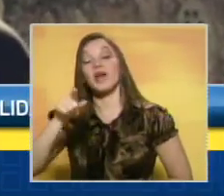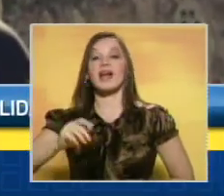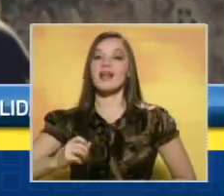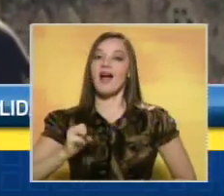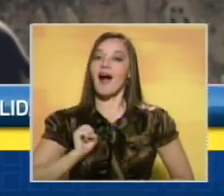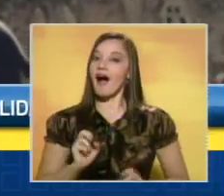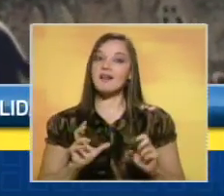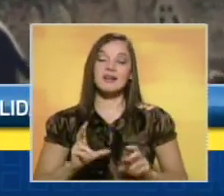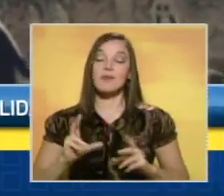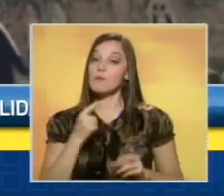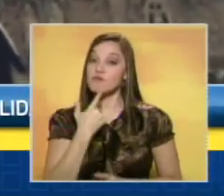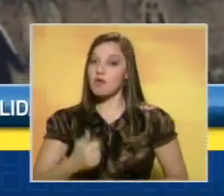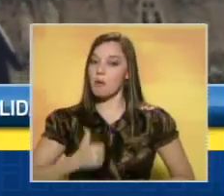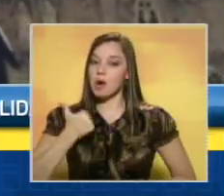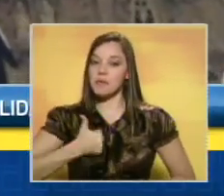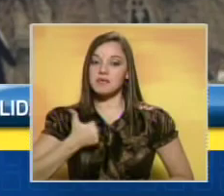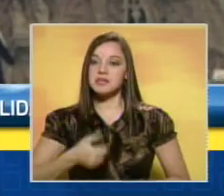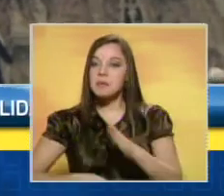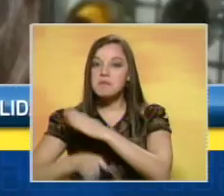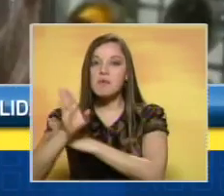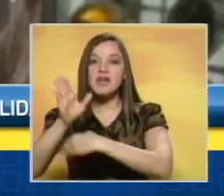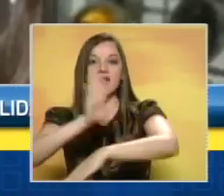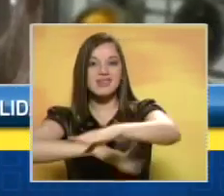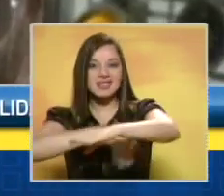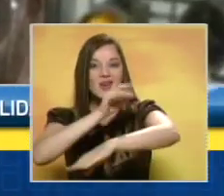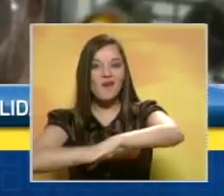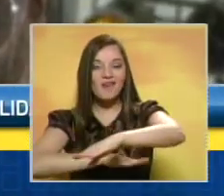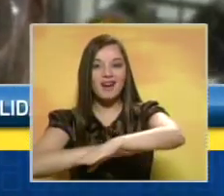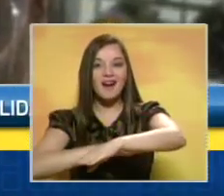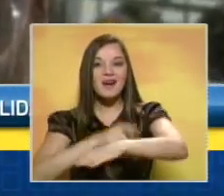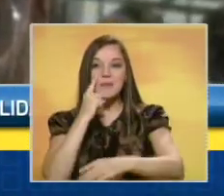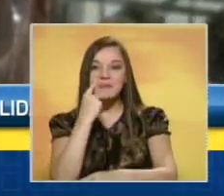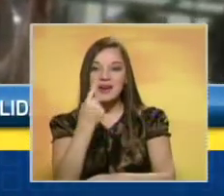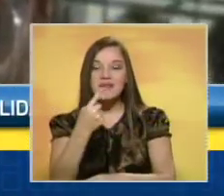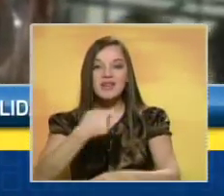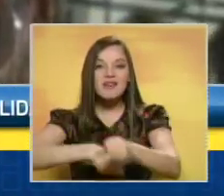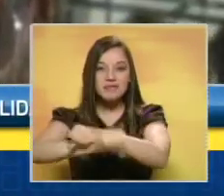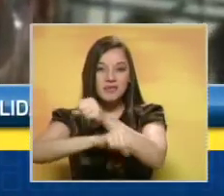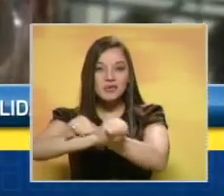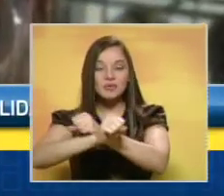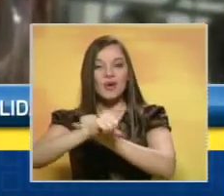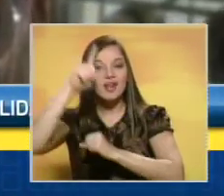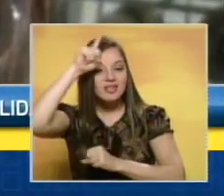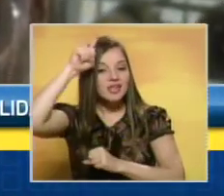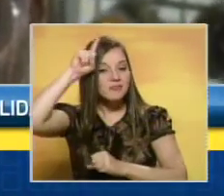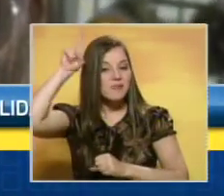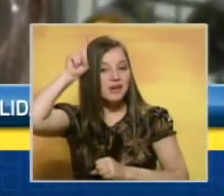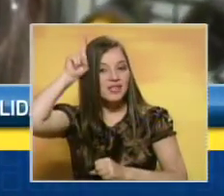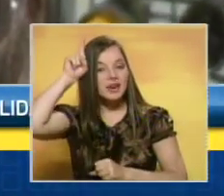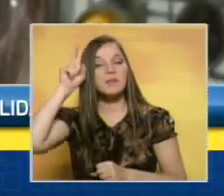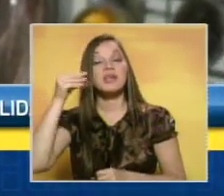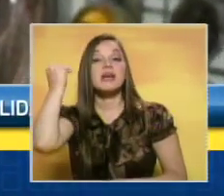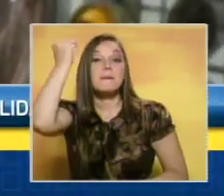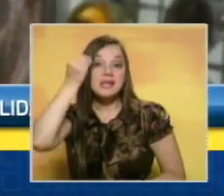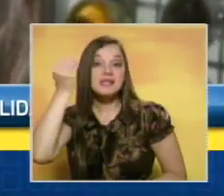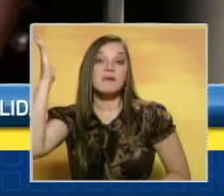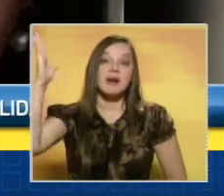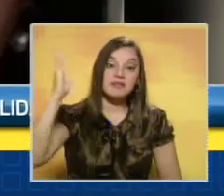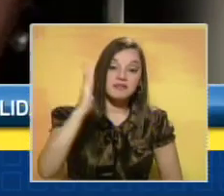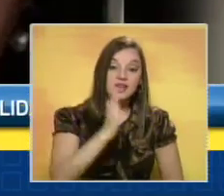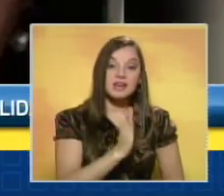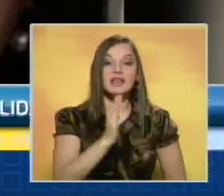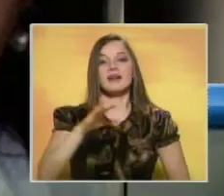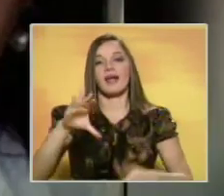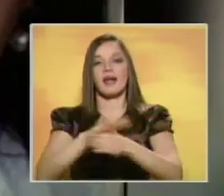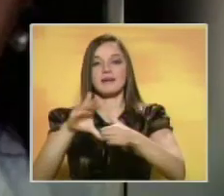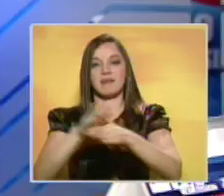viajar a Barcelona para ver el partido de fútbol del pasado domingo entre el Barcelona y el Real Madrid. Tenía estipulado regresar este martes en el vuelo que haría escala